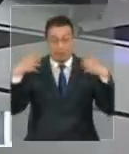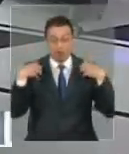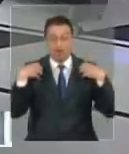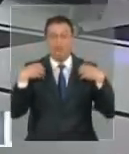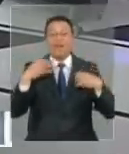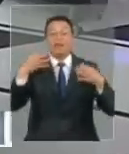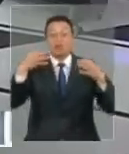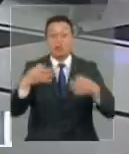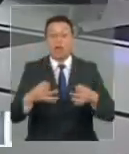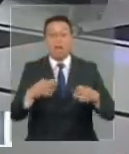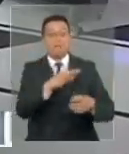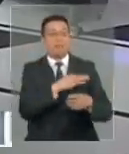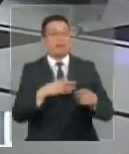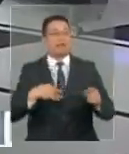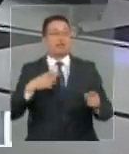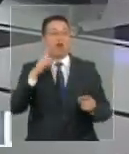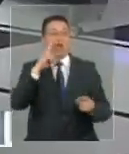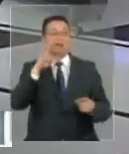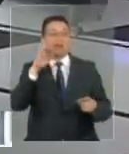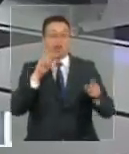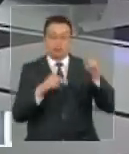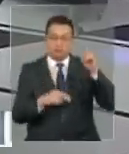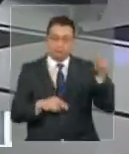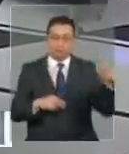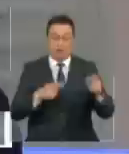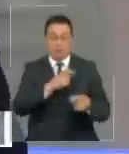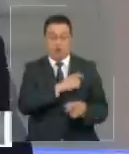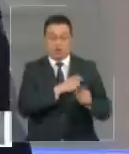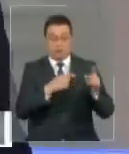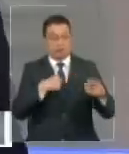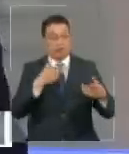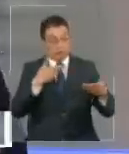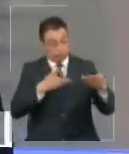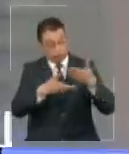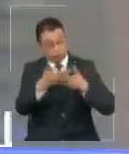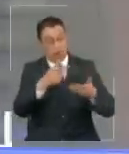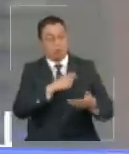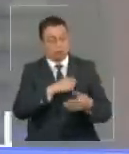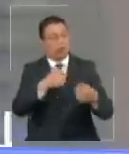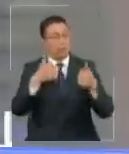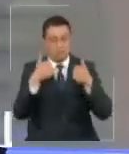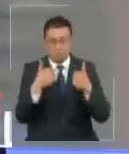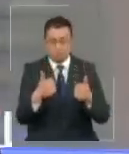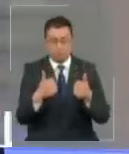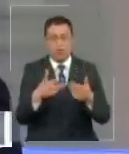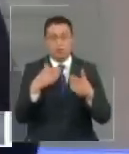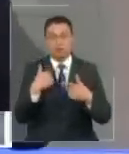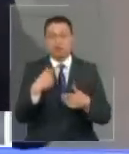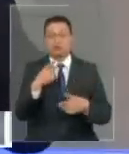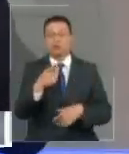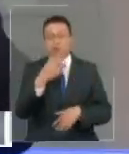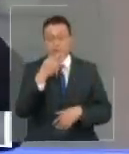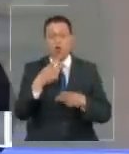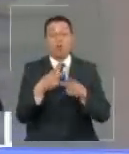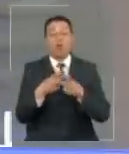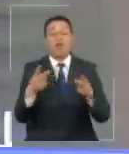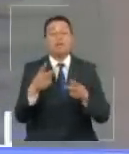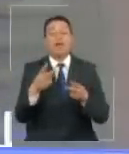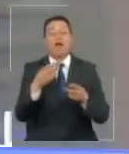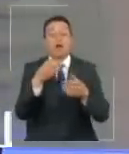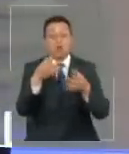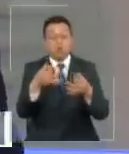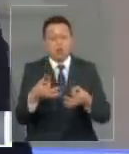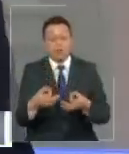el Ministerio del Interior a través de las policías. Nosotros tenemos una muy buena relación con las policías. Es más, Si usted hubiera ido a la cuenta pública, hubiera